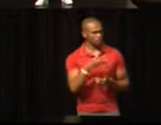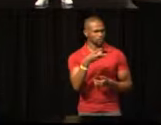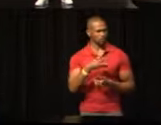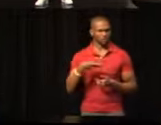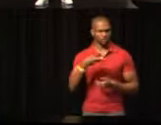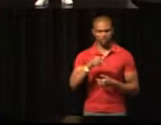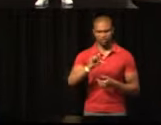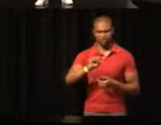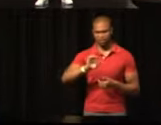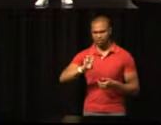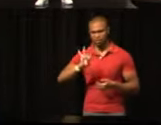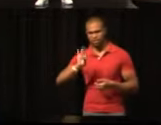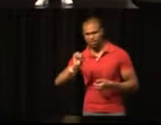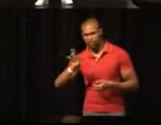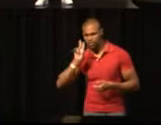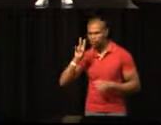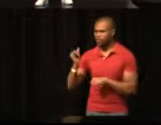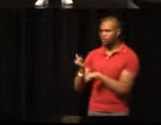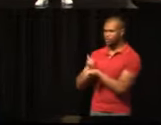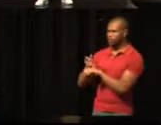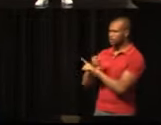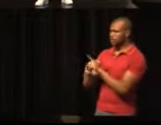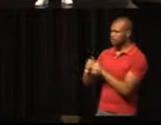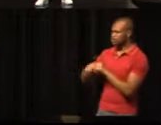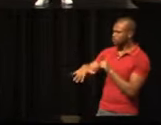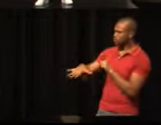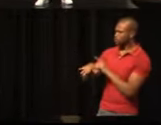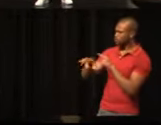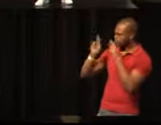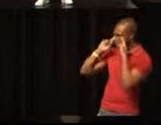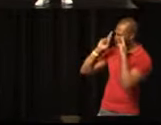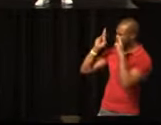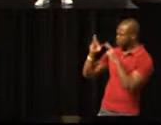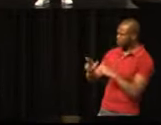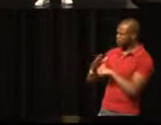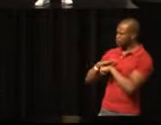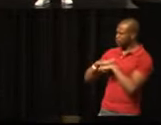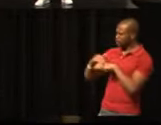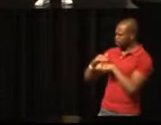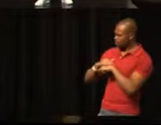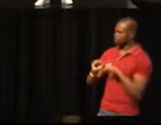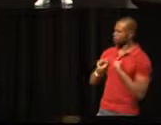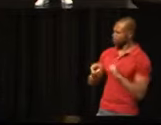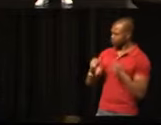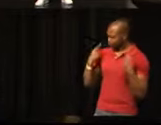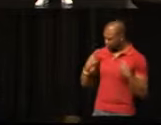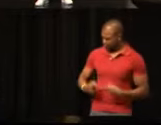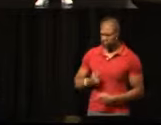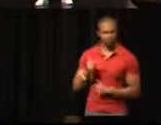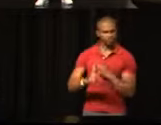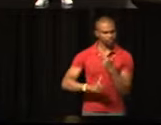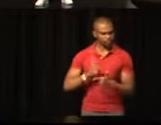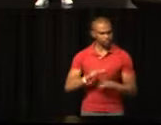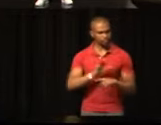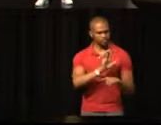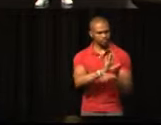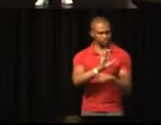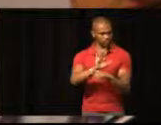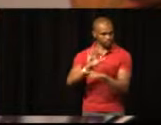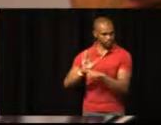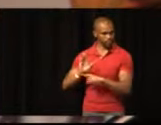al tercer sector, entonces gente que vemos a las instituciones sociales con mucho respeto y cariño y con posibilidad de actuación